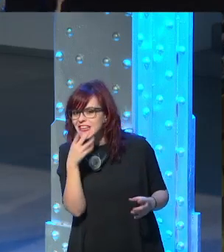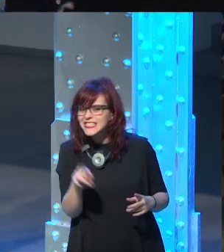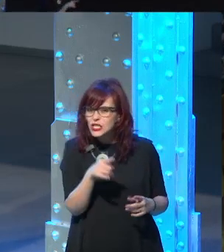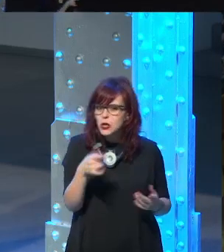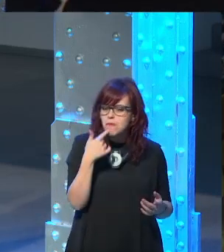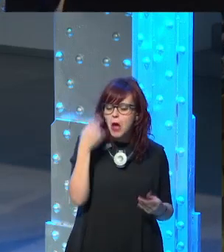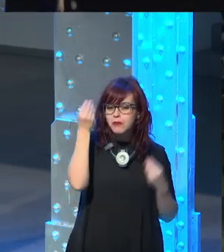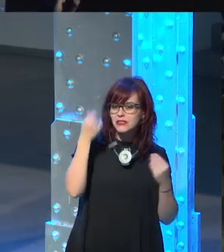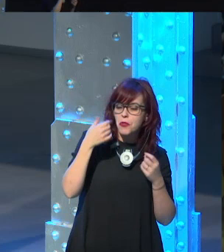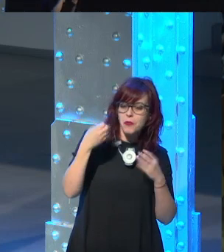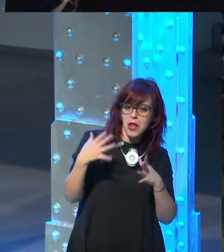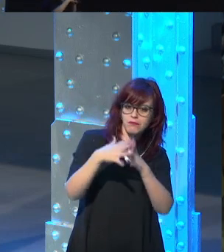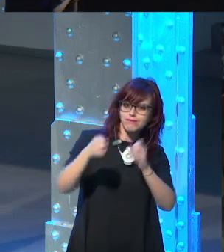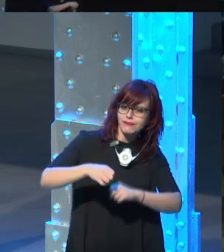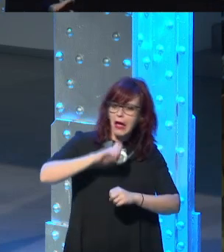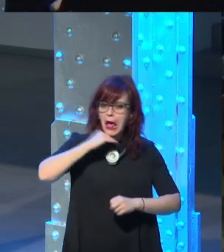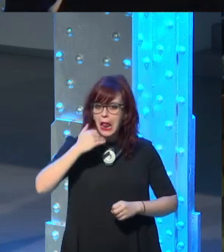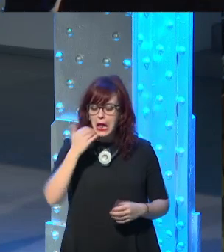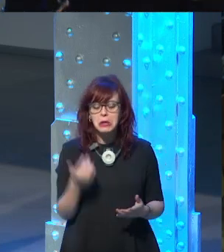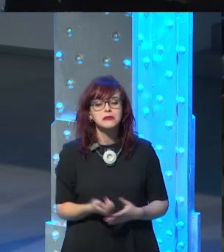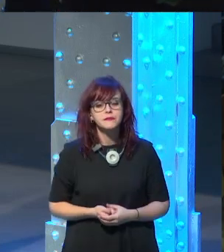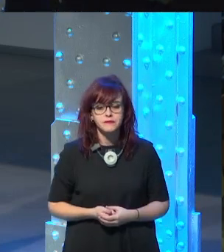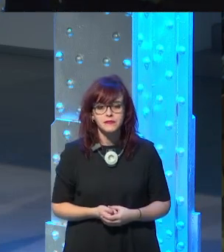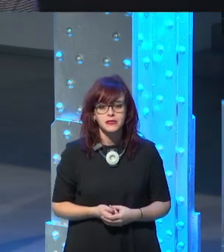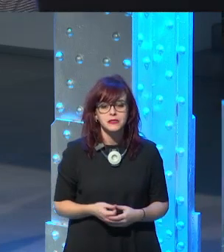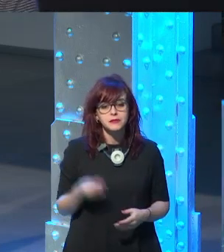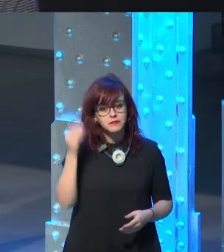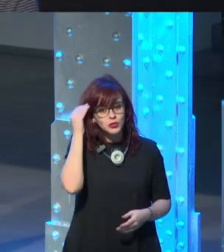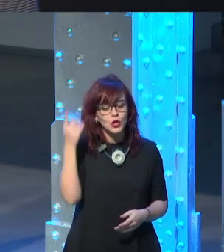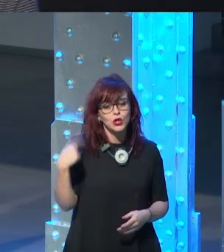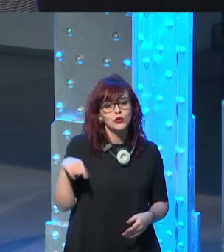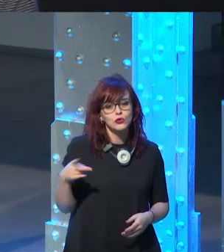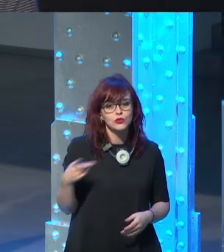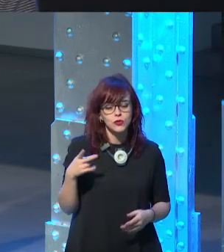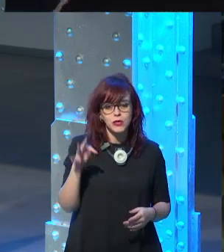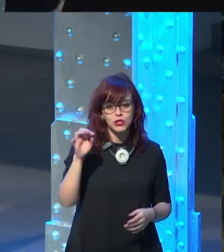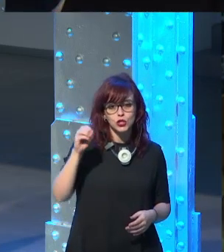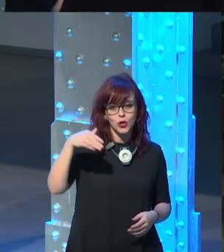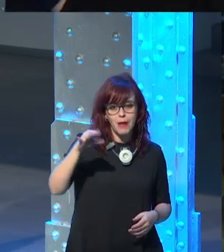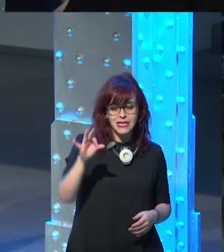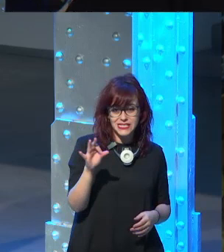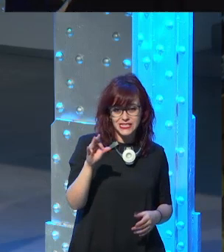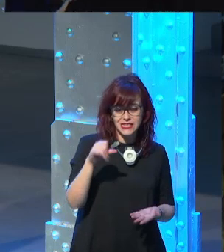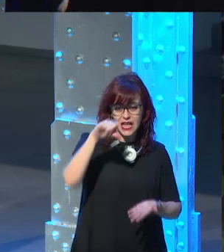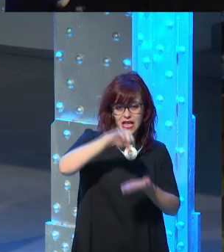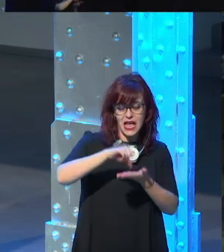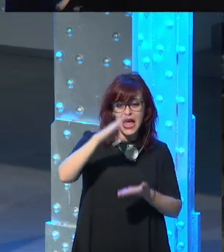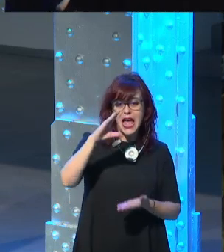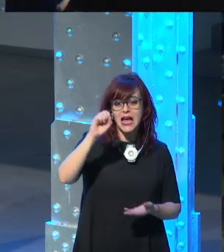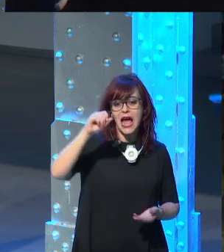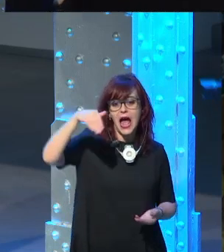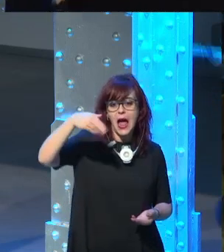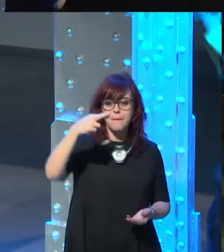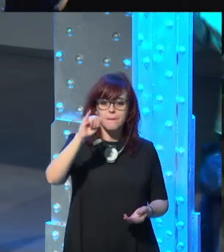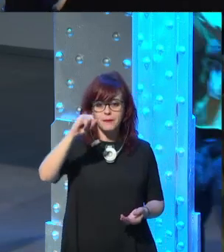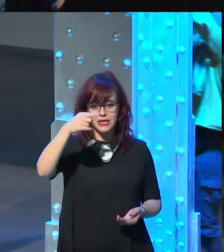si deberíamos plantear otra cosa o algo. Sí, en nuestro caso también. O sea, entre que Tomás estaba basado en Cambridge y yo estaba basado en Glasgow, tampoco teníamos